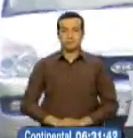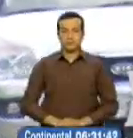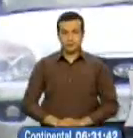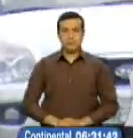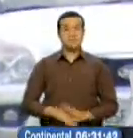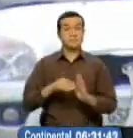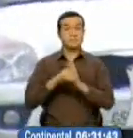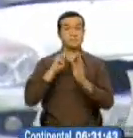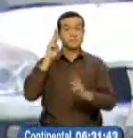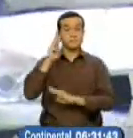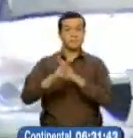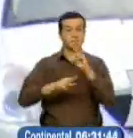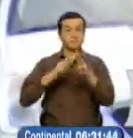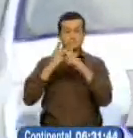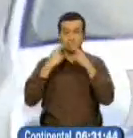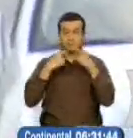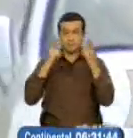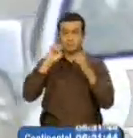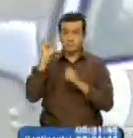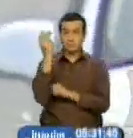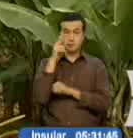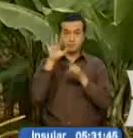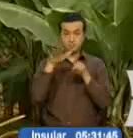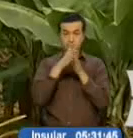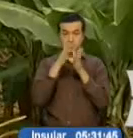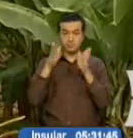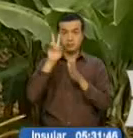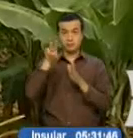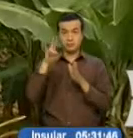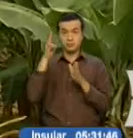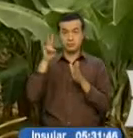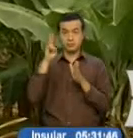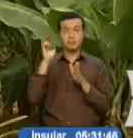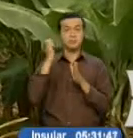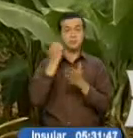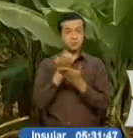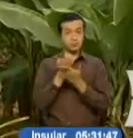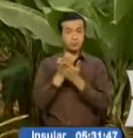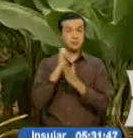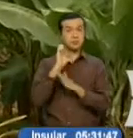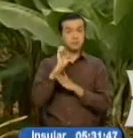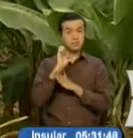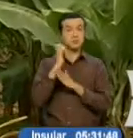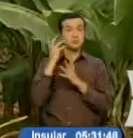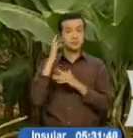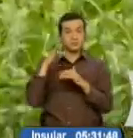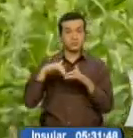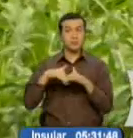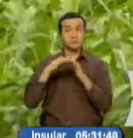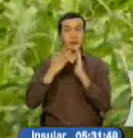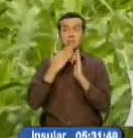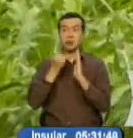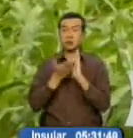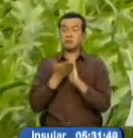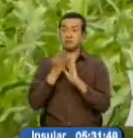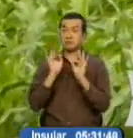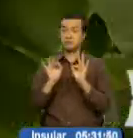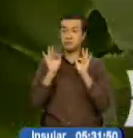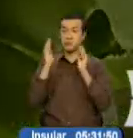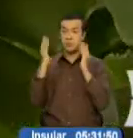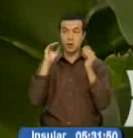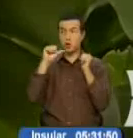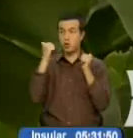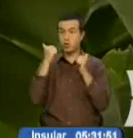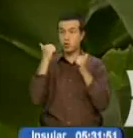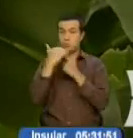El Banco Mundial destaca que para el segundo semestre de este 2017, la economía ecuatoriana será la que tenga mejor comportamiento a comparación